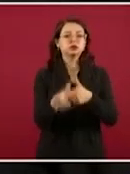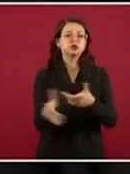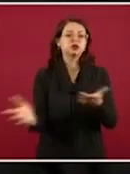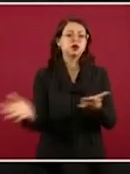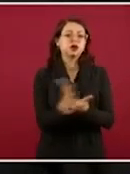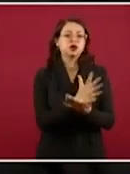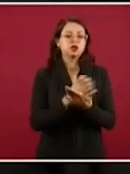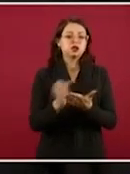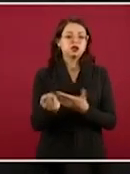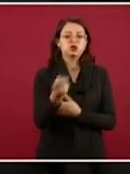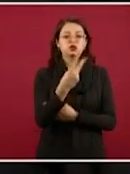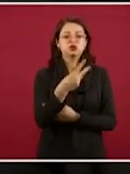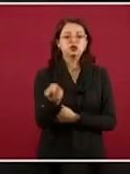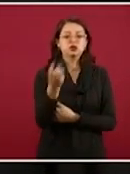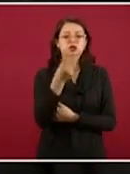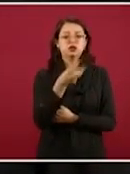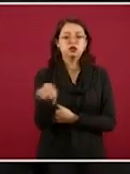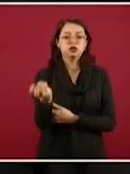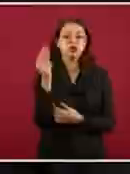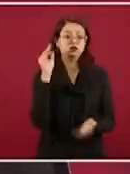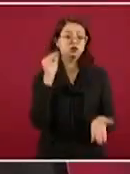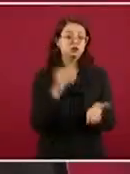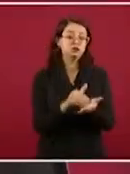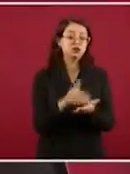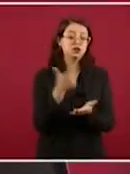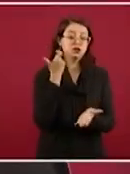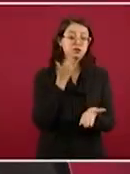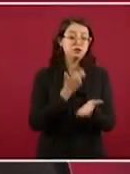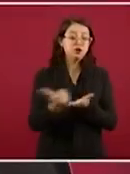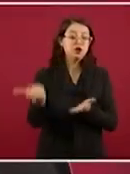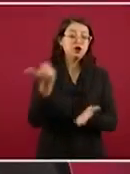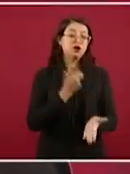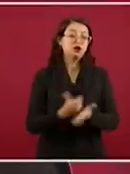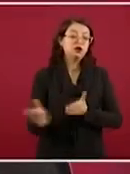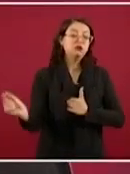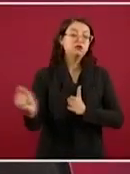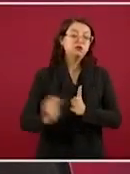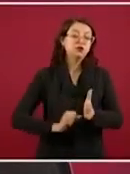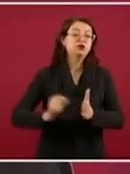pesos hasta más mensuales,